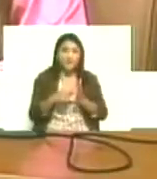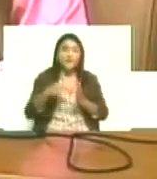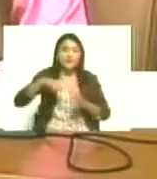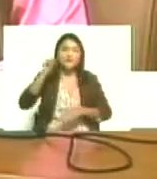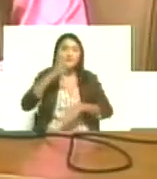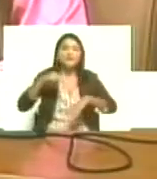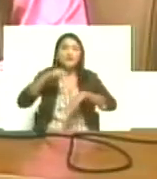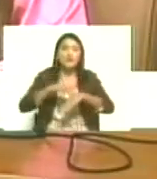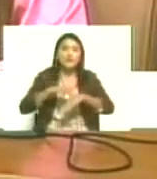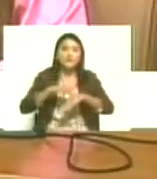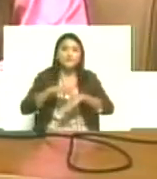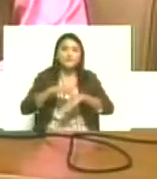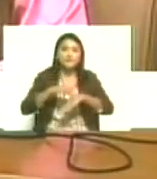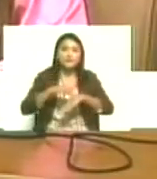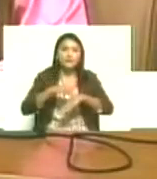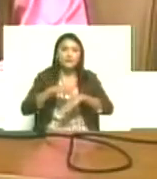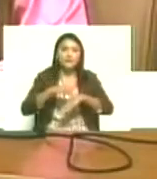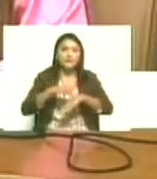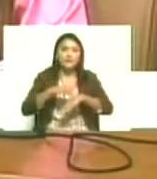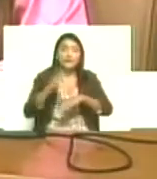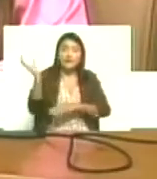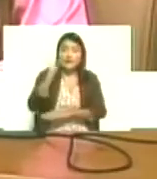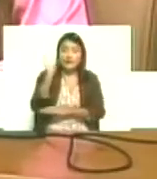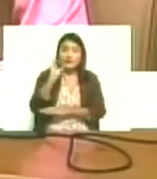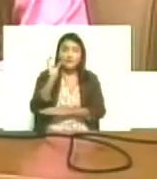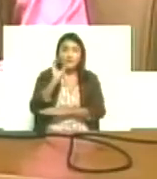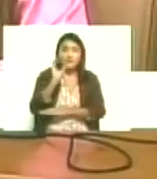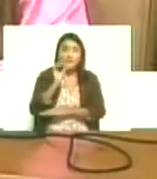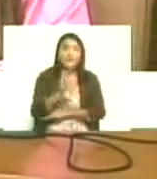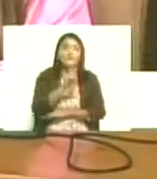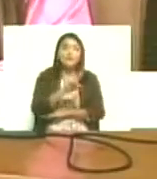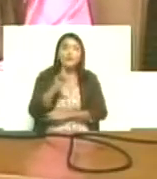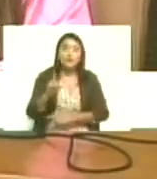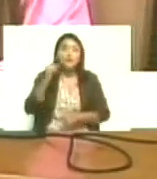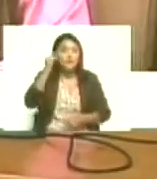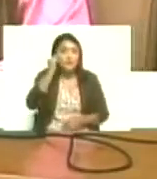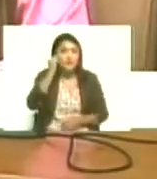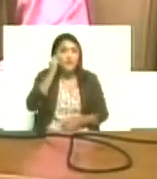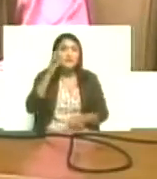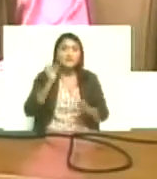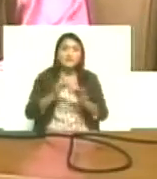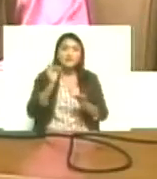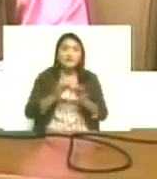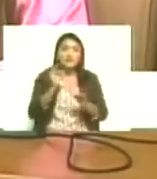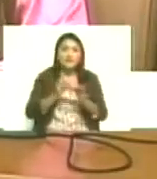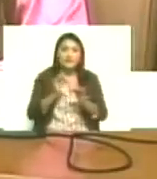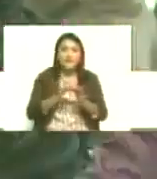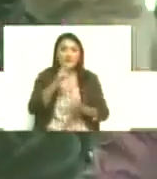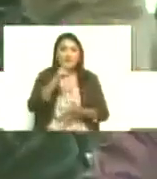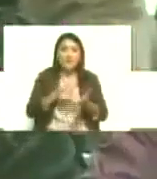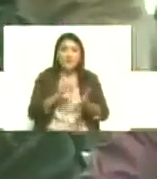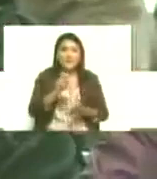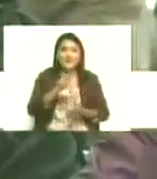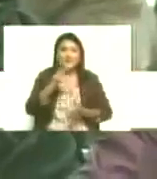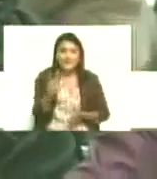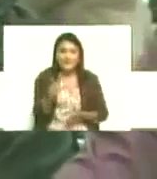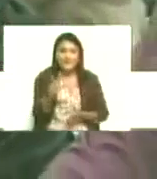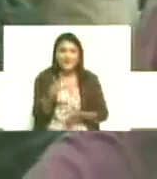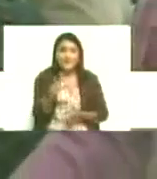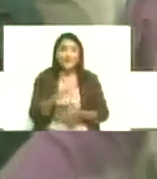Legislativo, sede la Asamblea Nacional en Caracas a los 21 días del mes de septiembre de 2023.